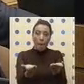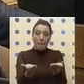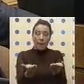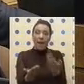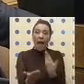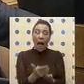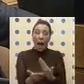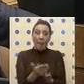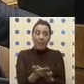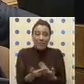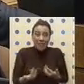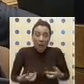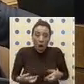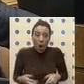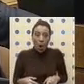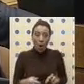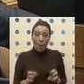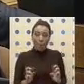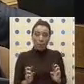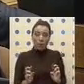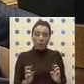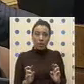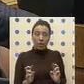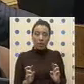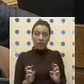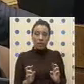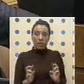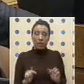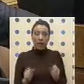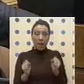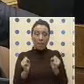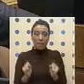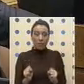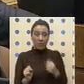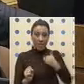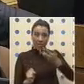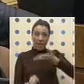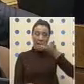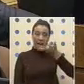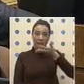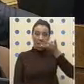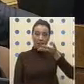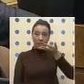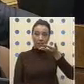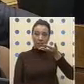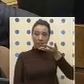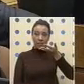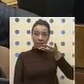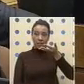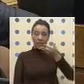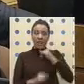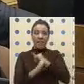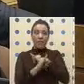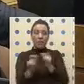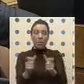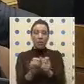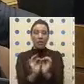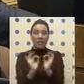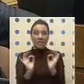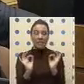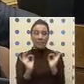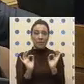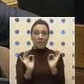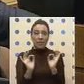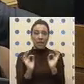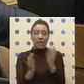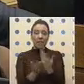aprovechando la instancia, ¿no es cierto?, de esta posibilidad de intervenir en este informe de la Comisión Especial, que sin lugar a dudas tenemos